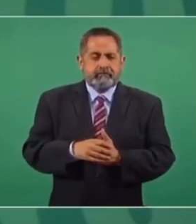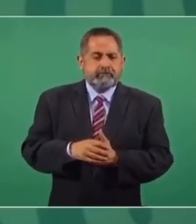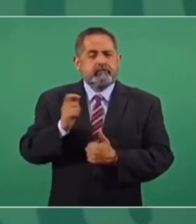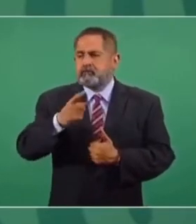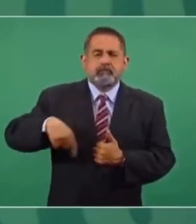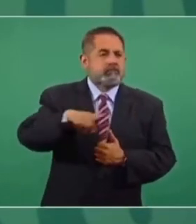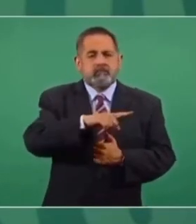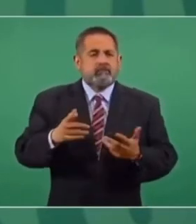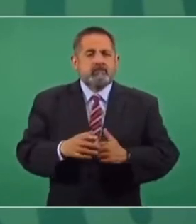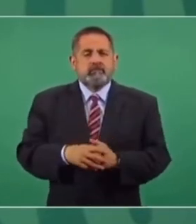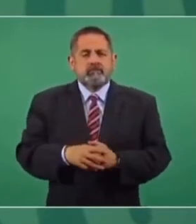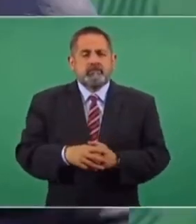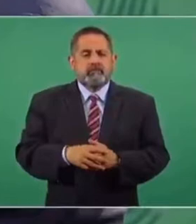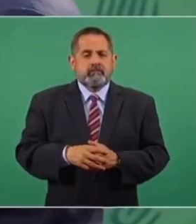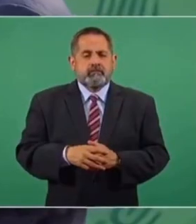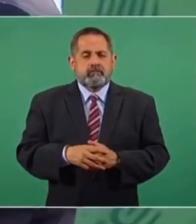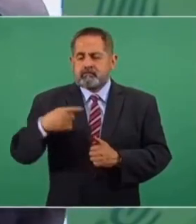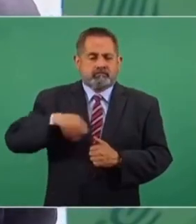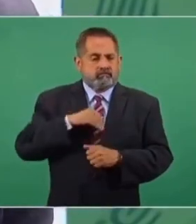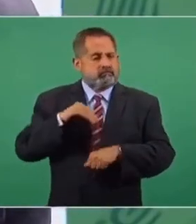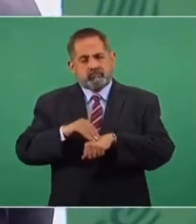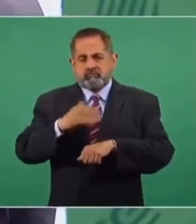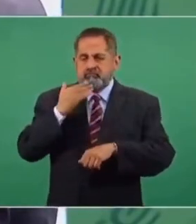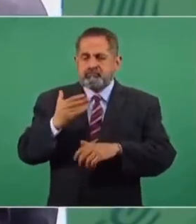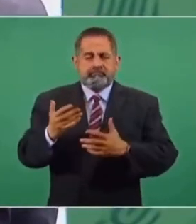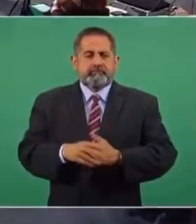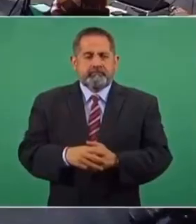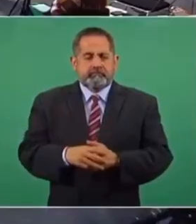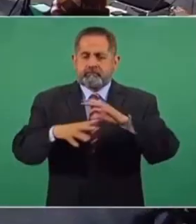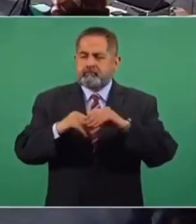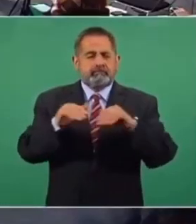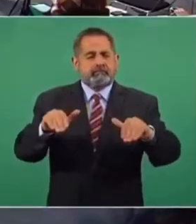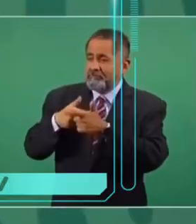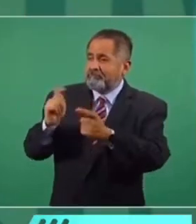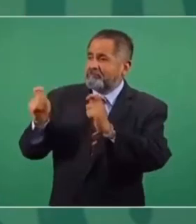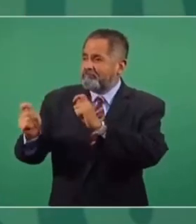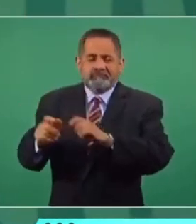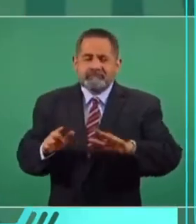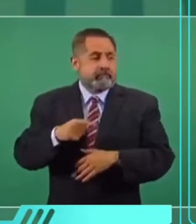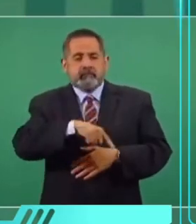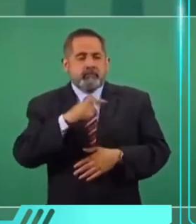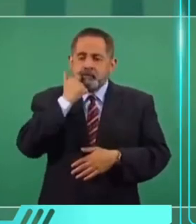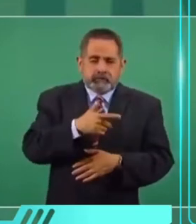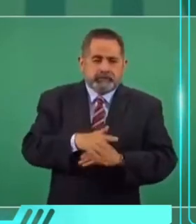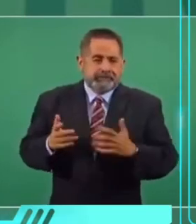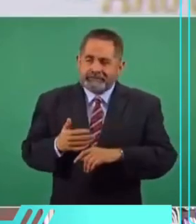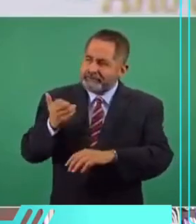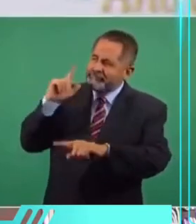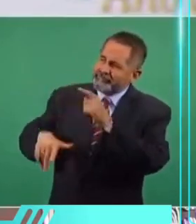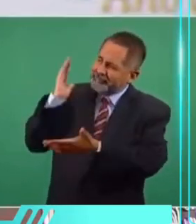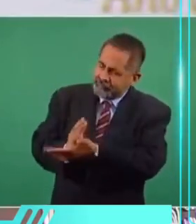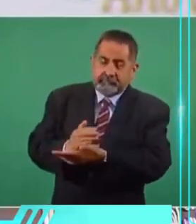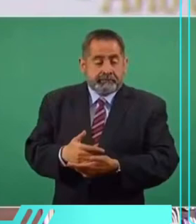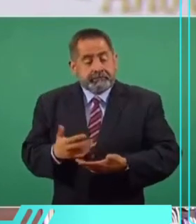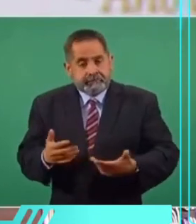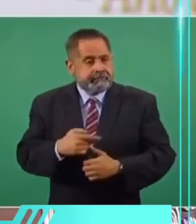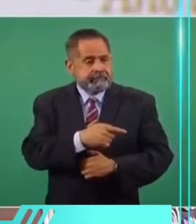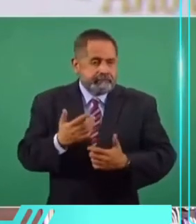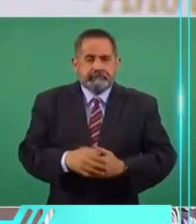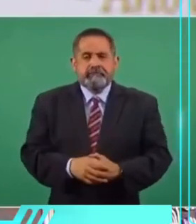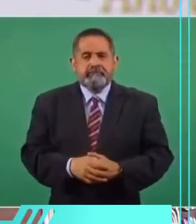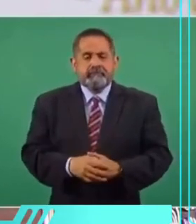que todos actuemos con imparcialidad. Y lo que quieren es pararnos,